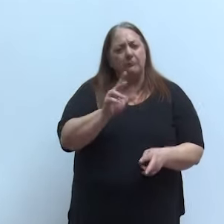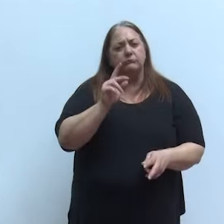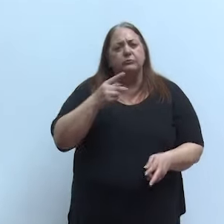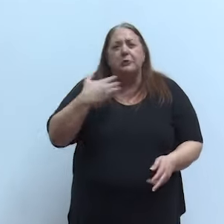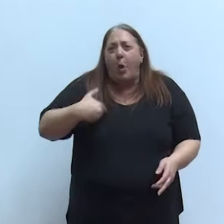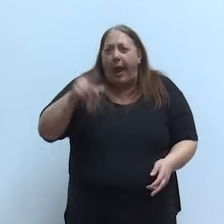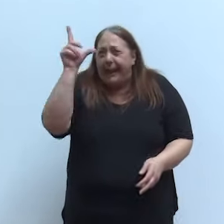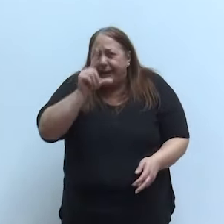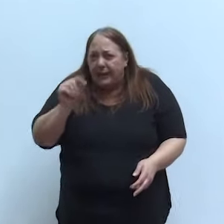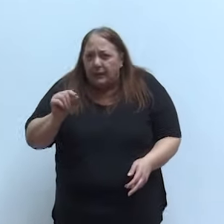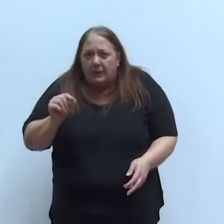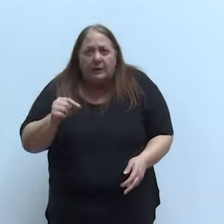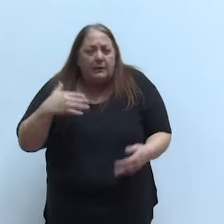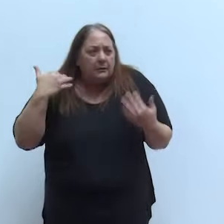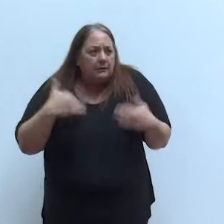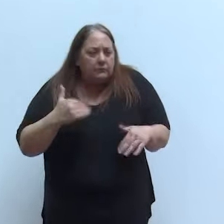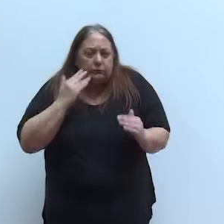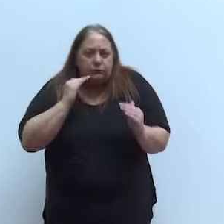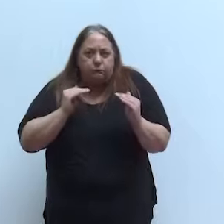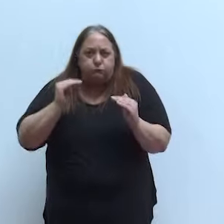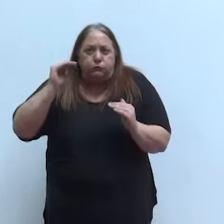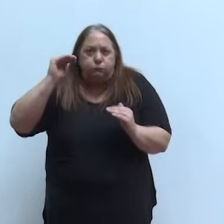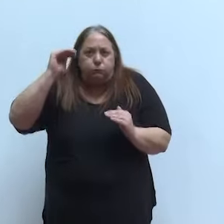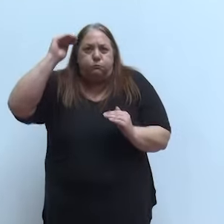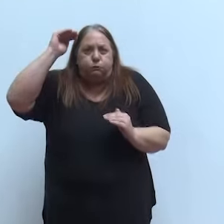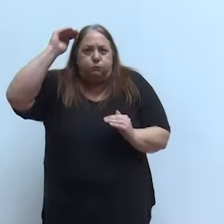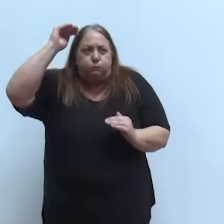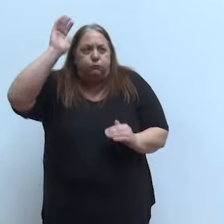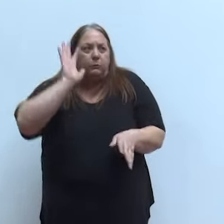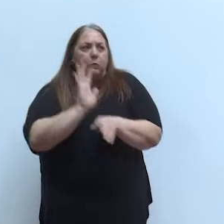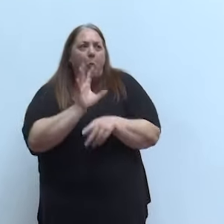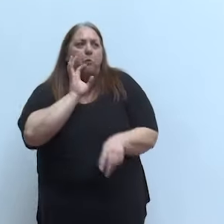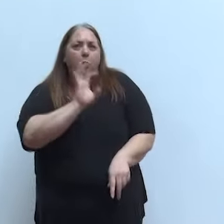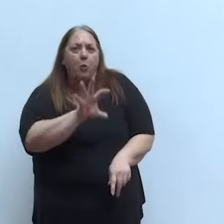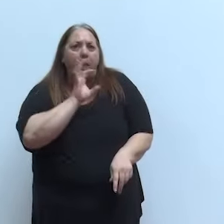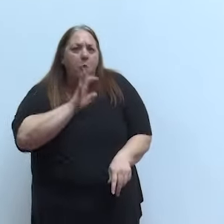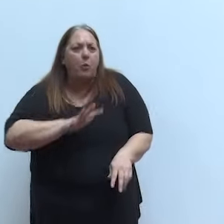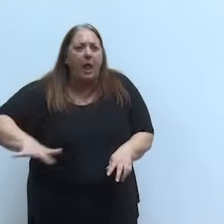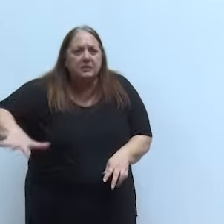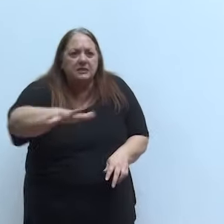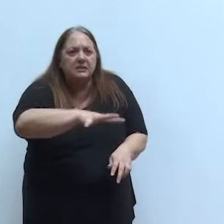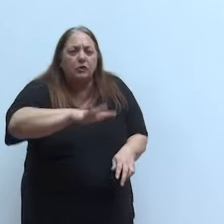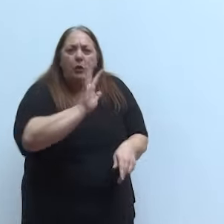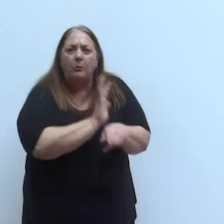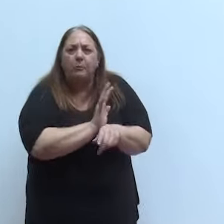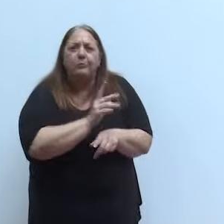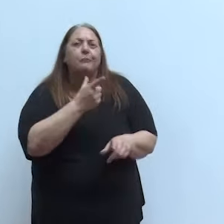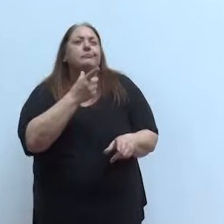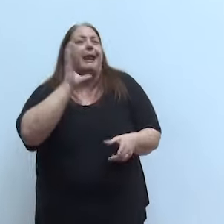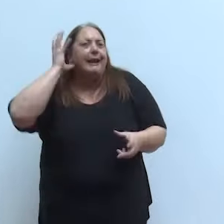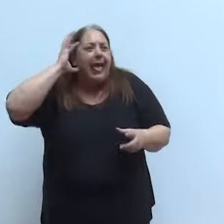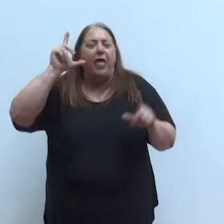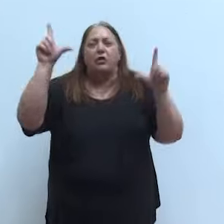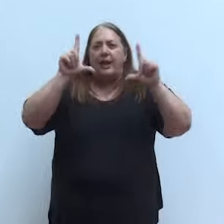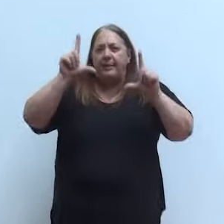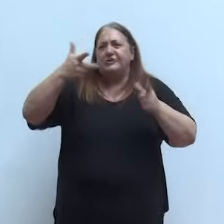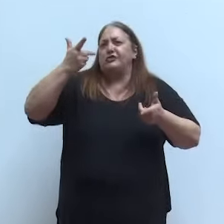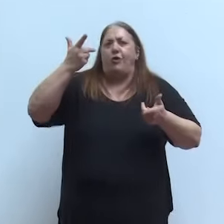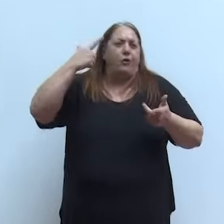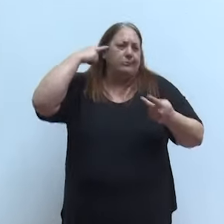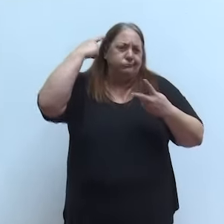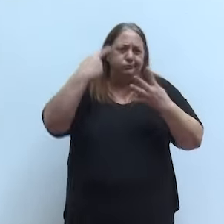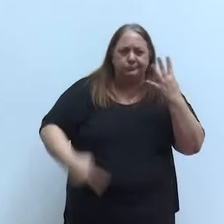una discursividad primero con los memes con los sectores digamos de los medios de comunicación más marginales